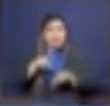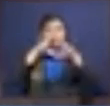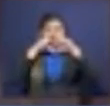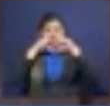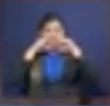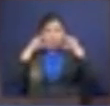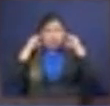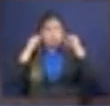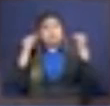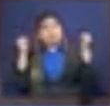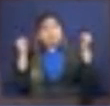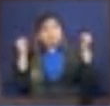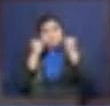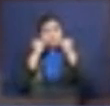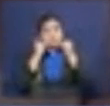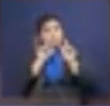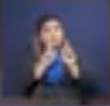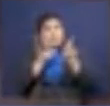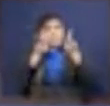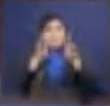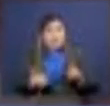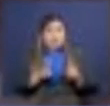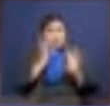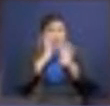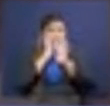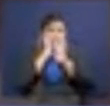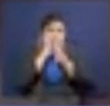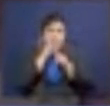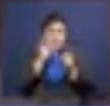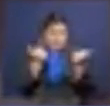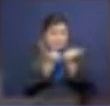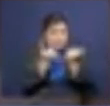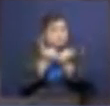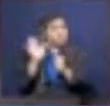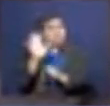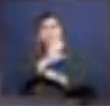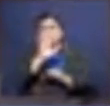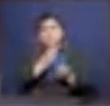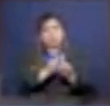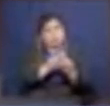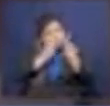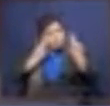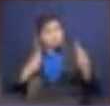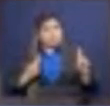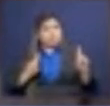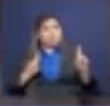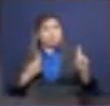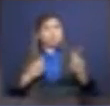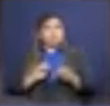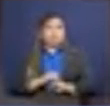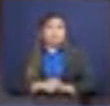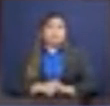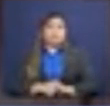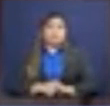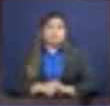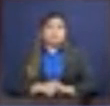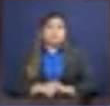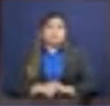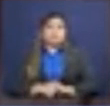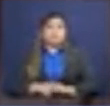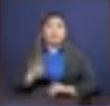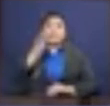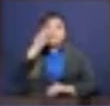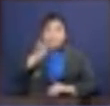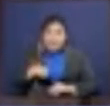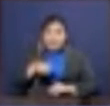y manteniendo el distanciamiento físico. Repito,